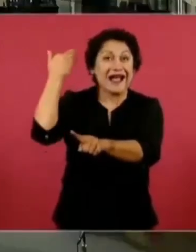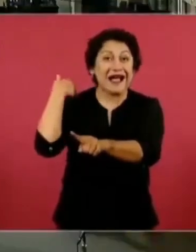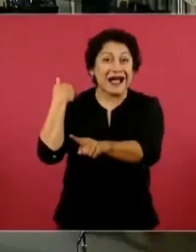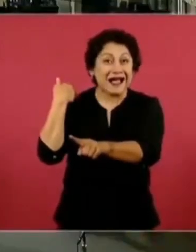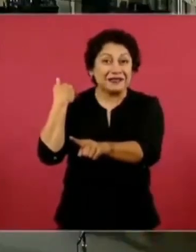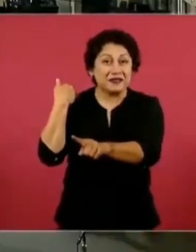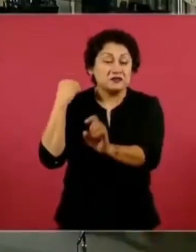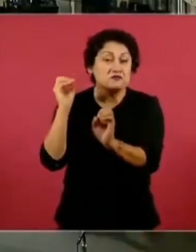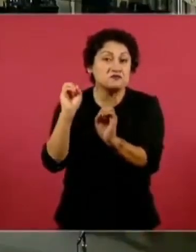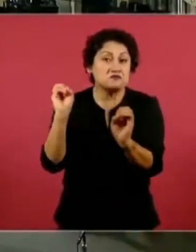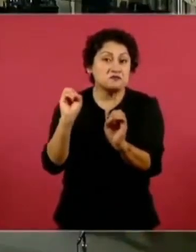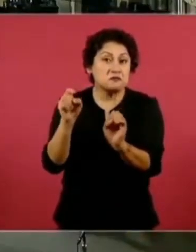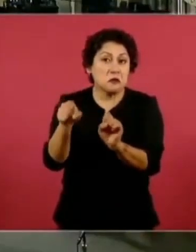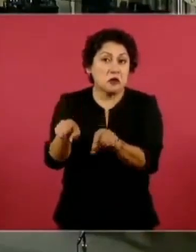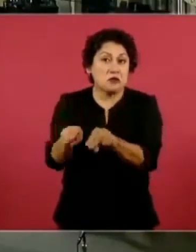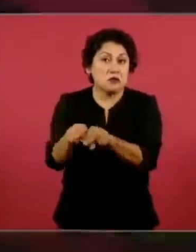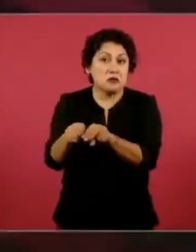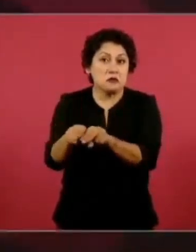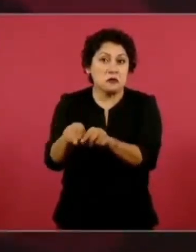de